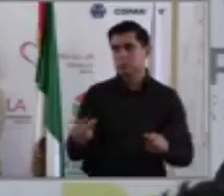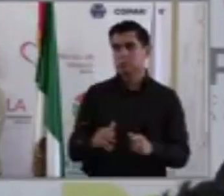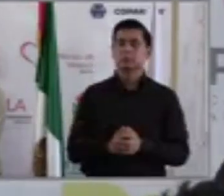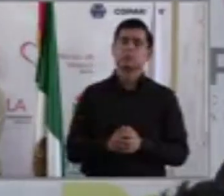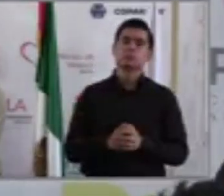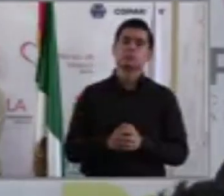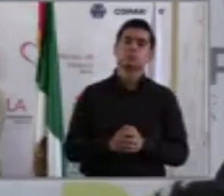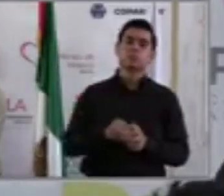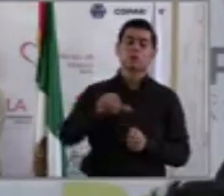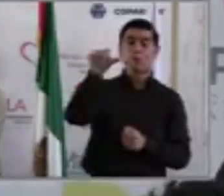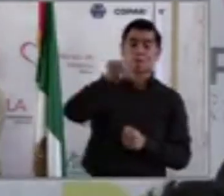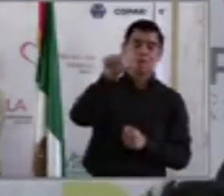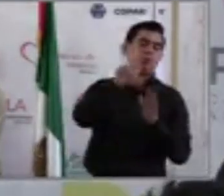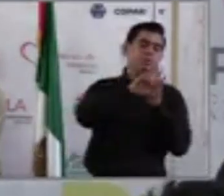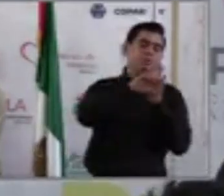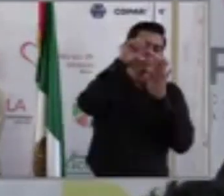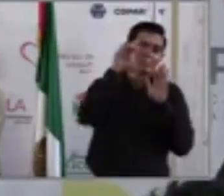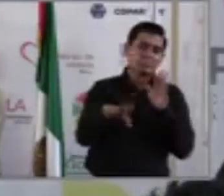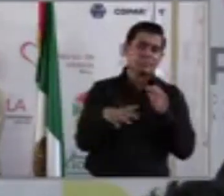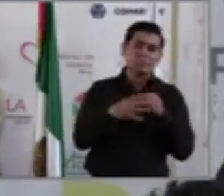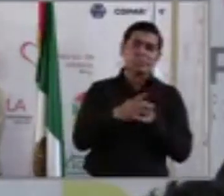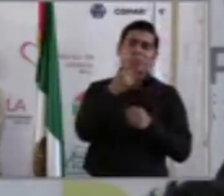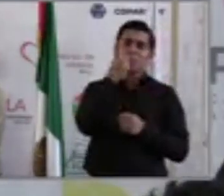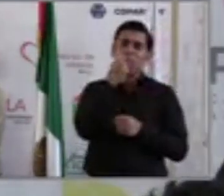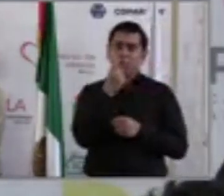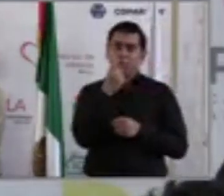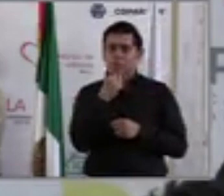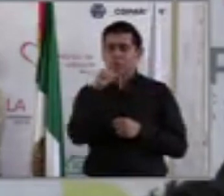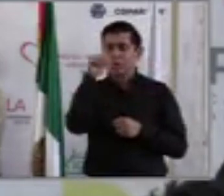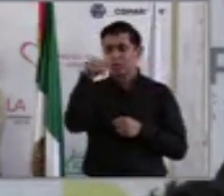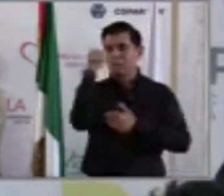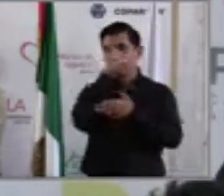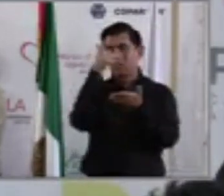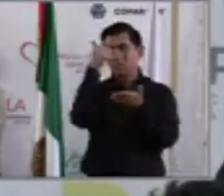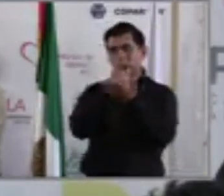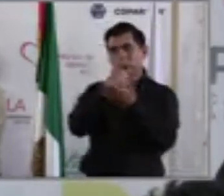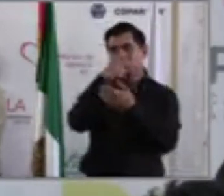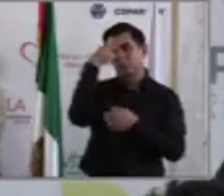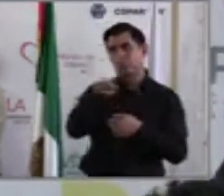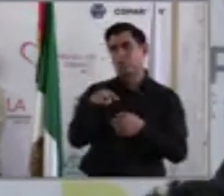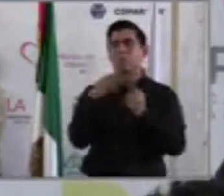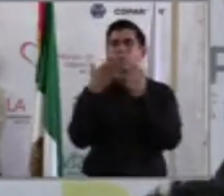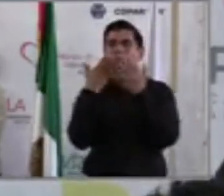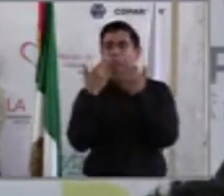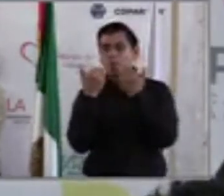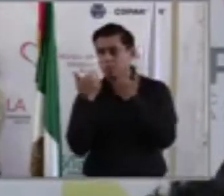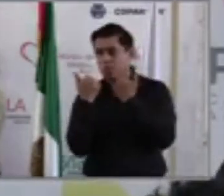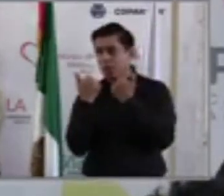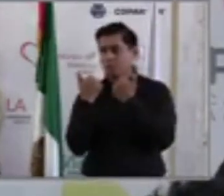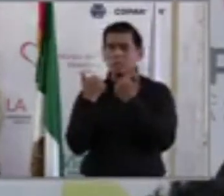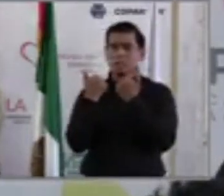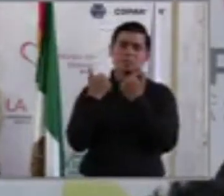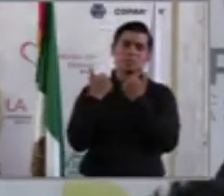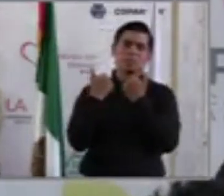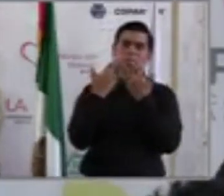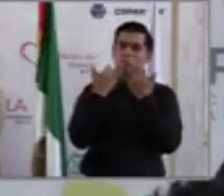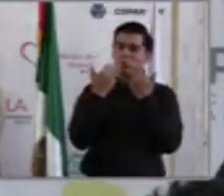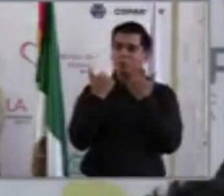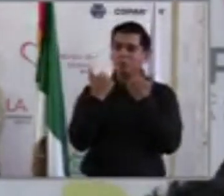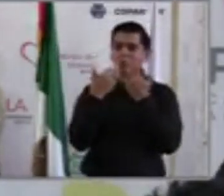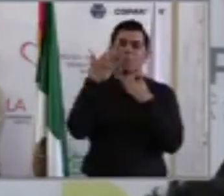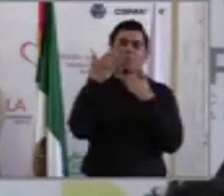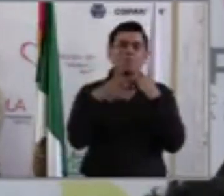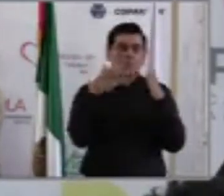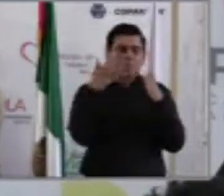si hoy, por ejemplo, la policía en esta ciudad no tiene ni las habilidades ni las